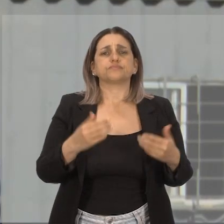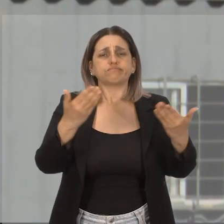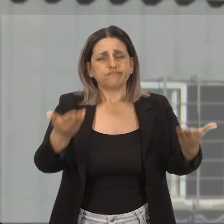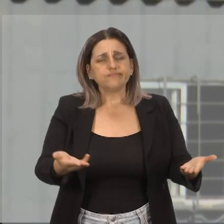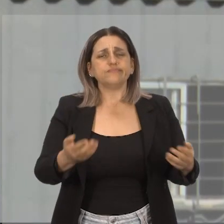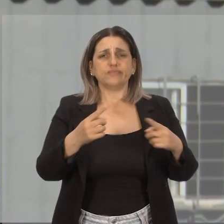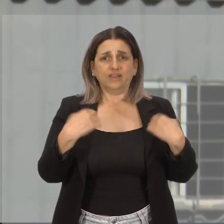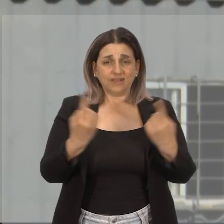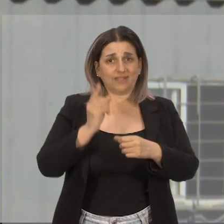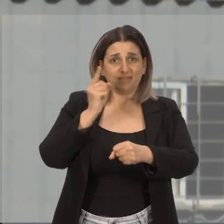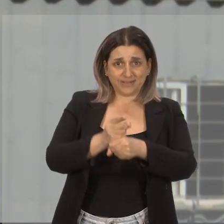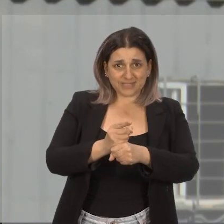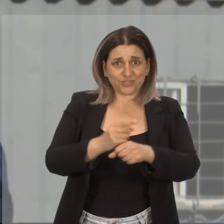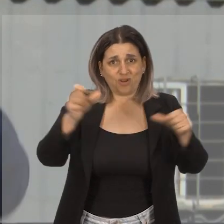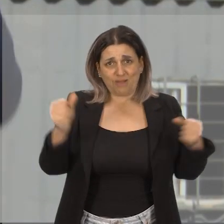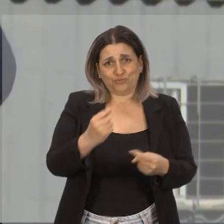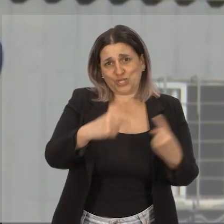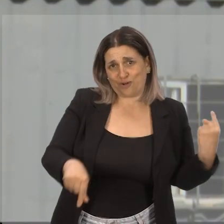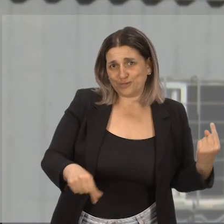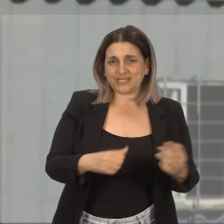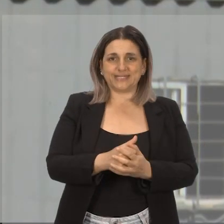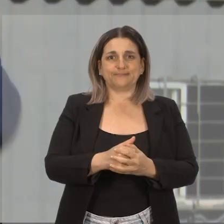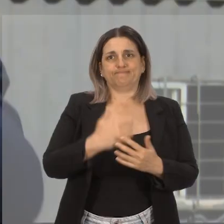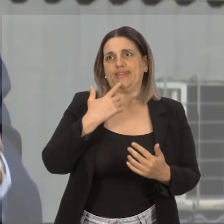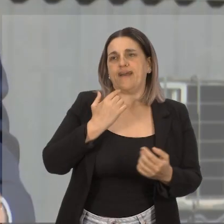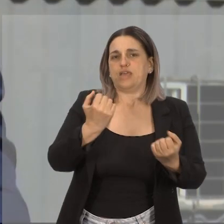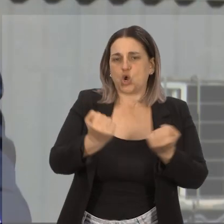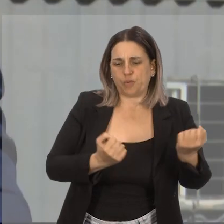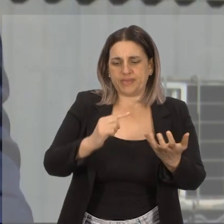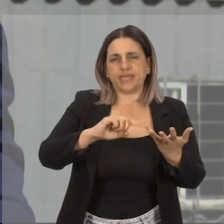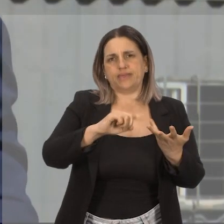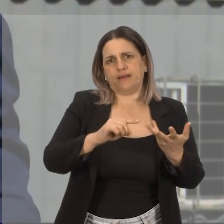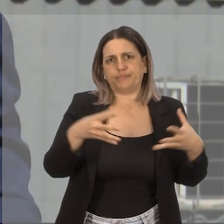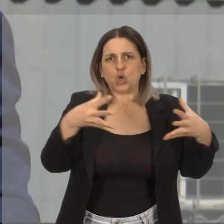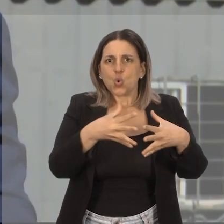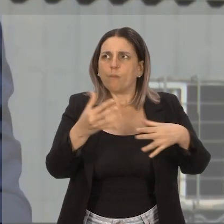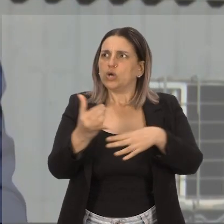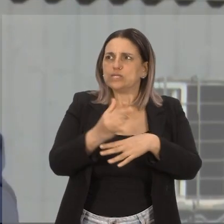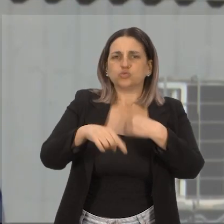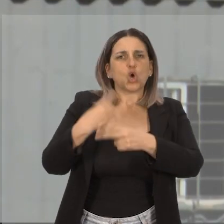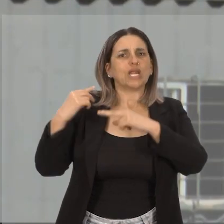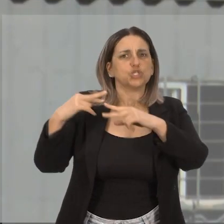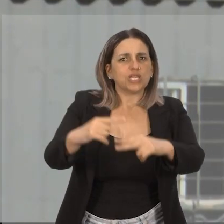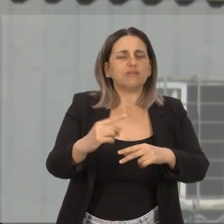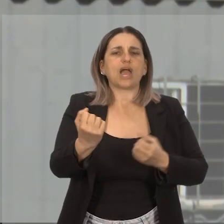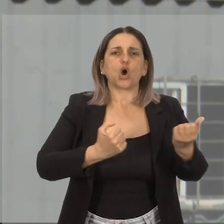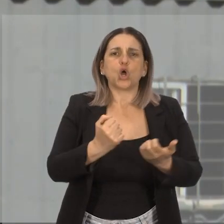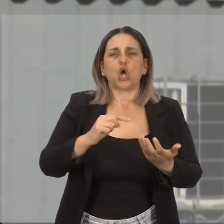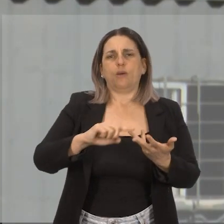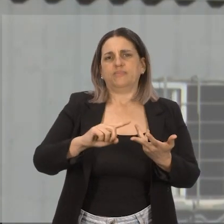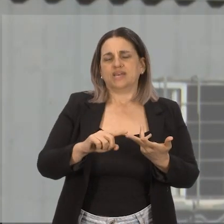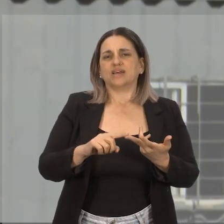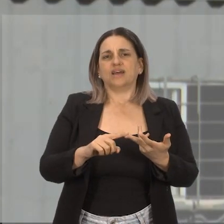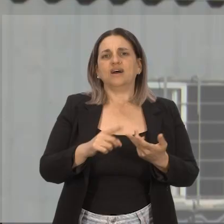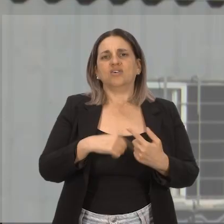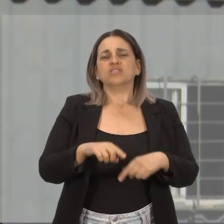Y como todo, en estas decisiones operan muchas cosas. Operan las financieras, opera la sostenibilidad